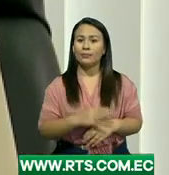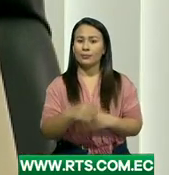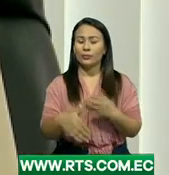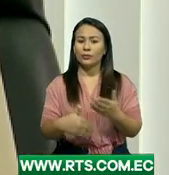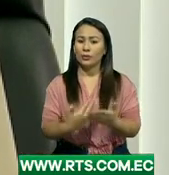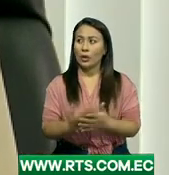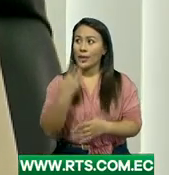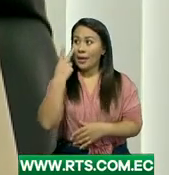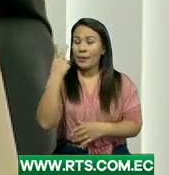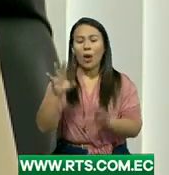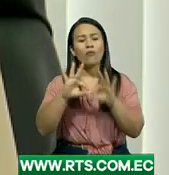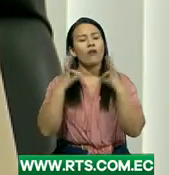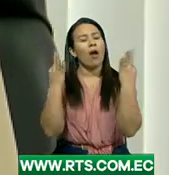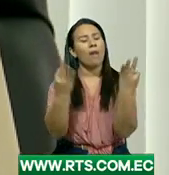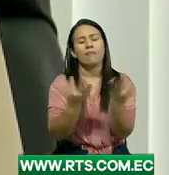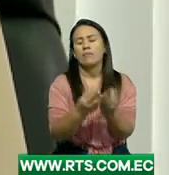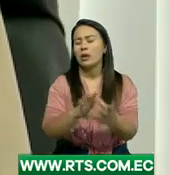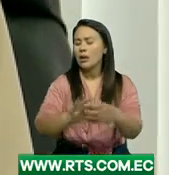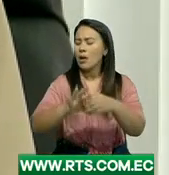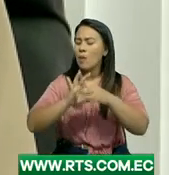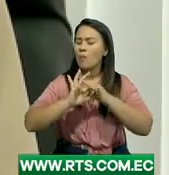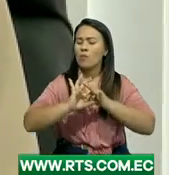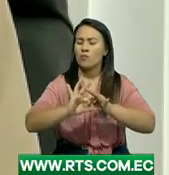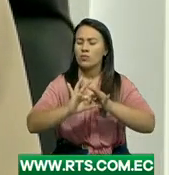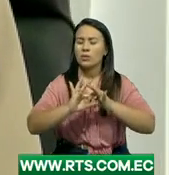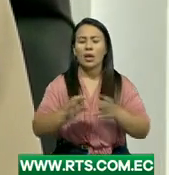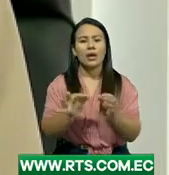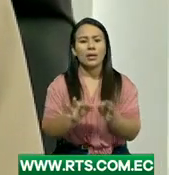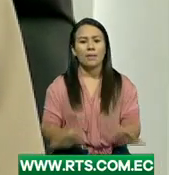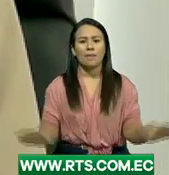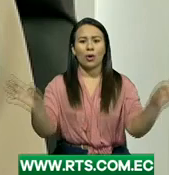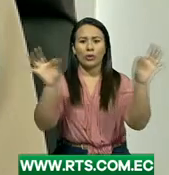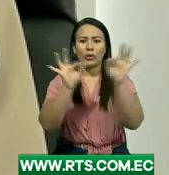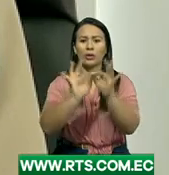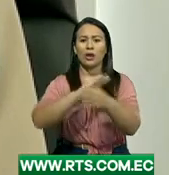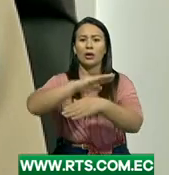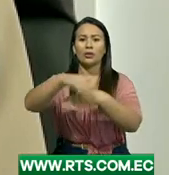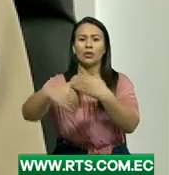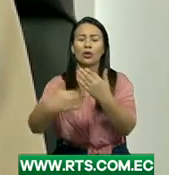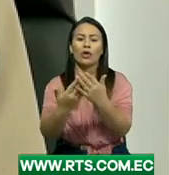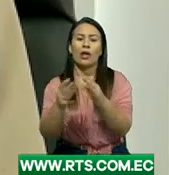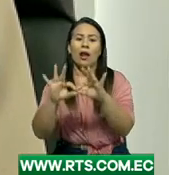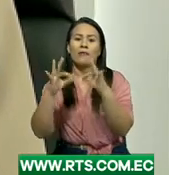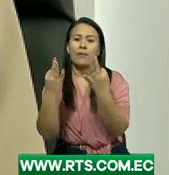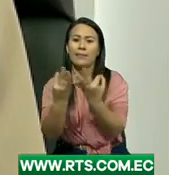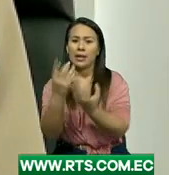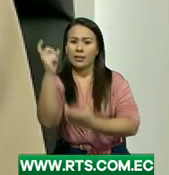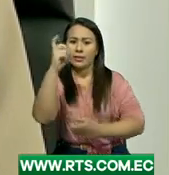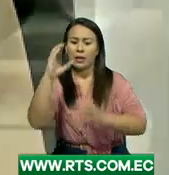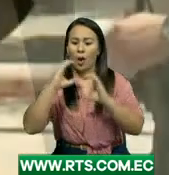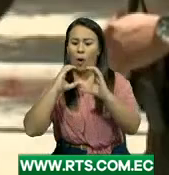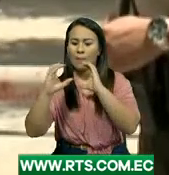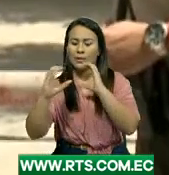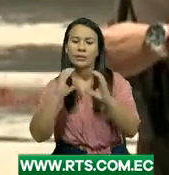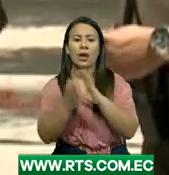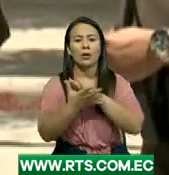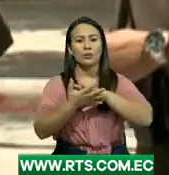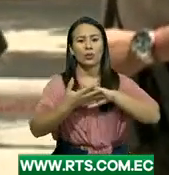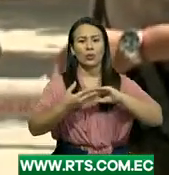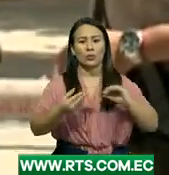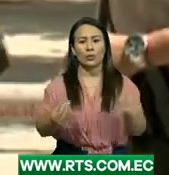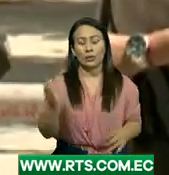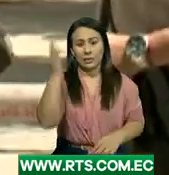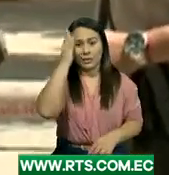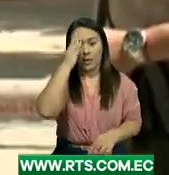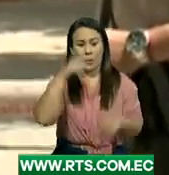pilar fundamental en toda persona. Y toda familia tiene que conversar, problemas, soluciones. Mientras en el sector